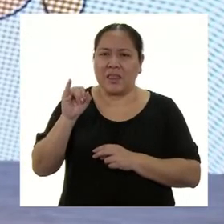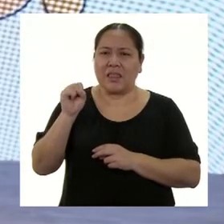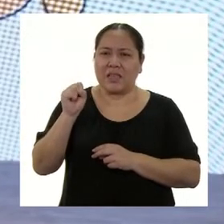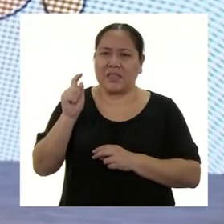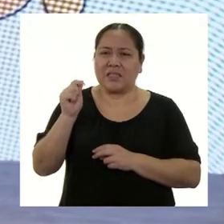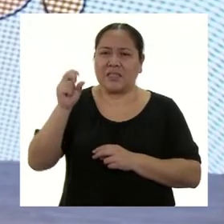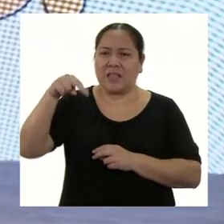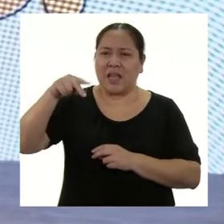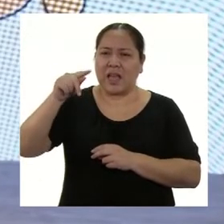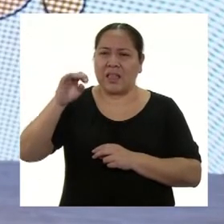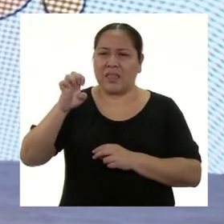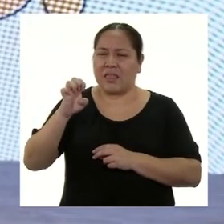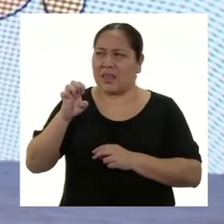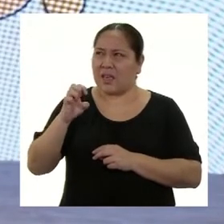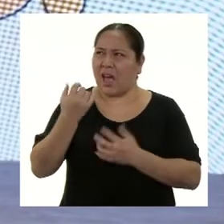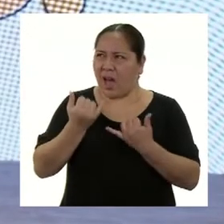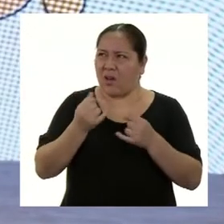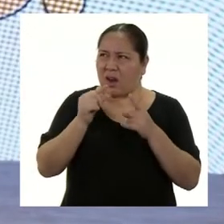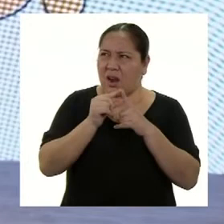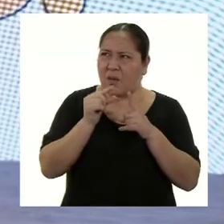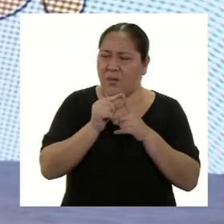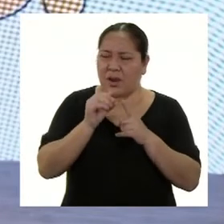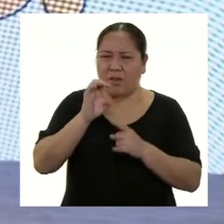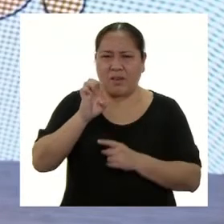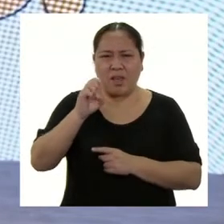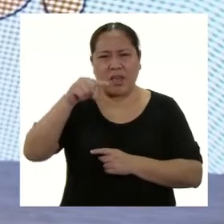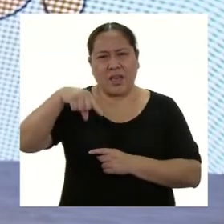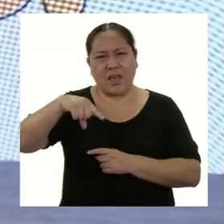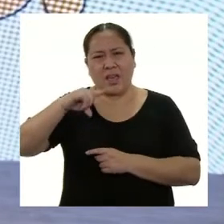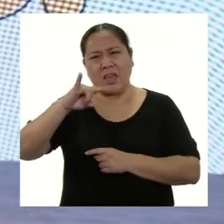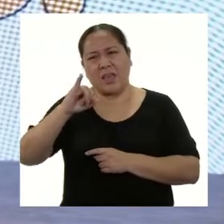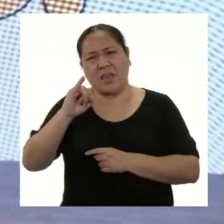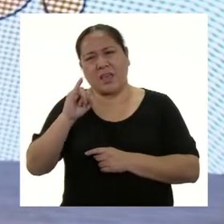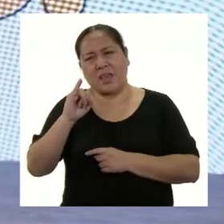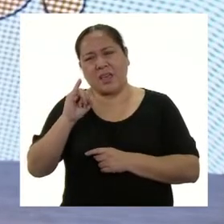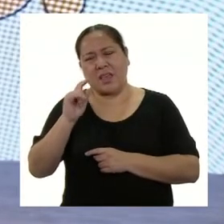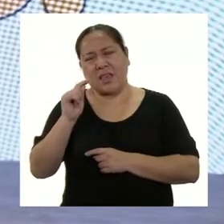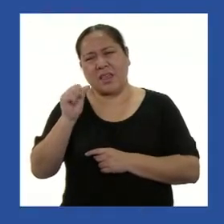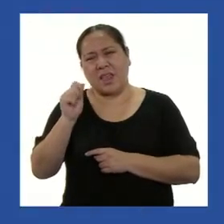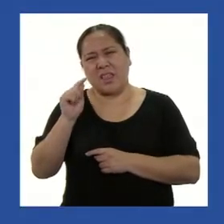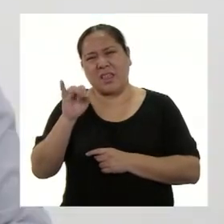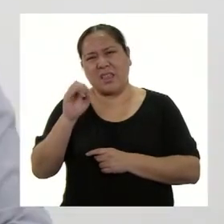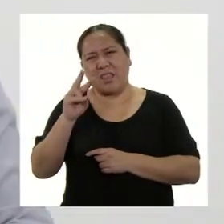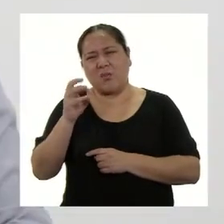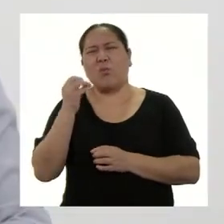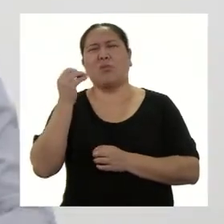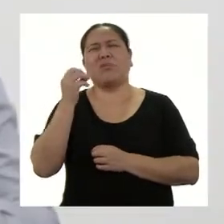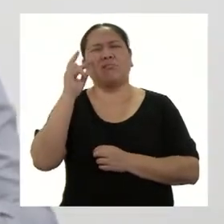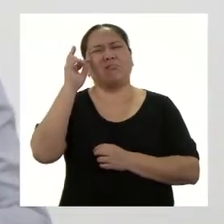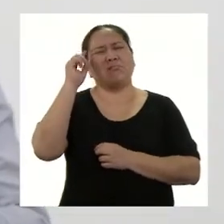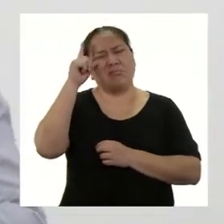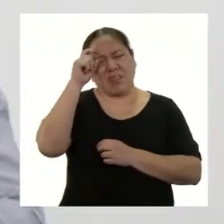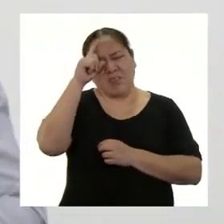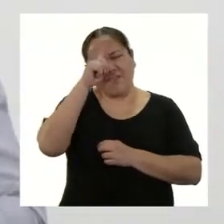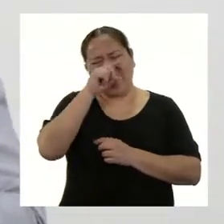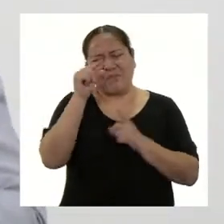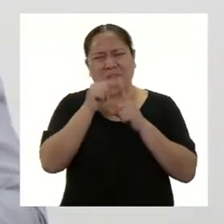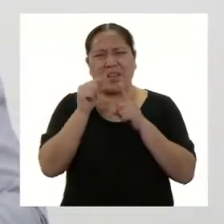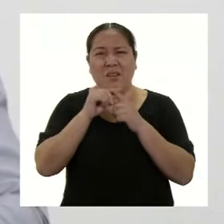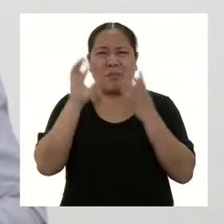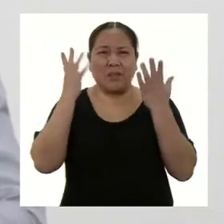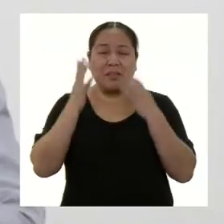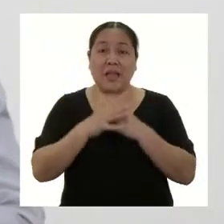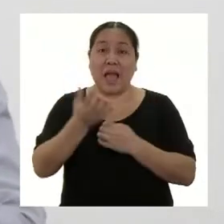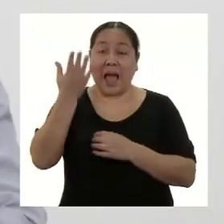equitativa, equitativo. ¿Por qué nos complicamos la vida con tantas palabras parecidas? No te abrumes, ya antes has